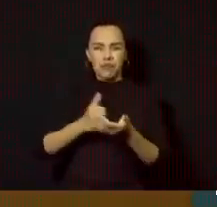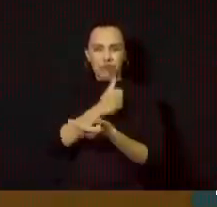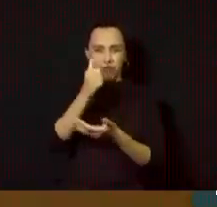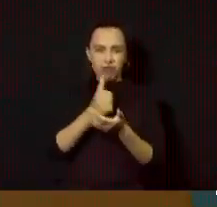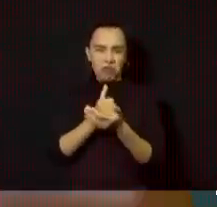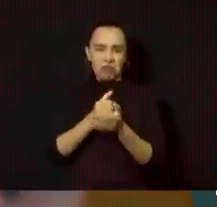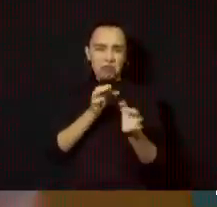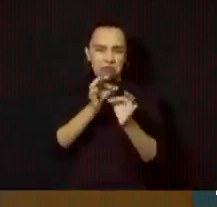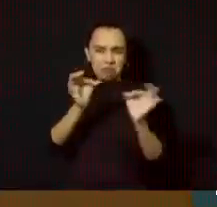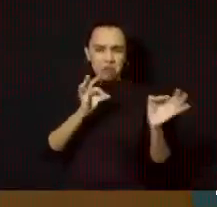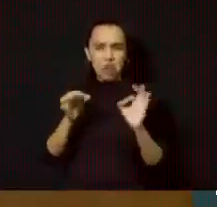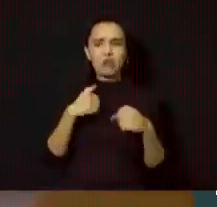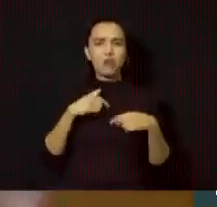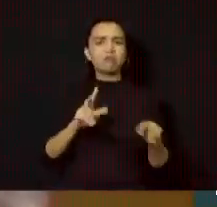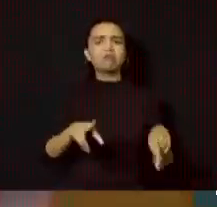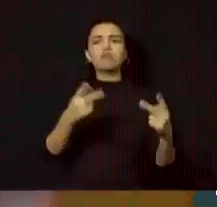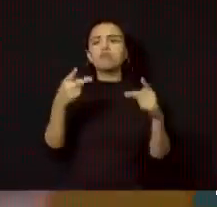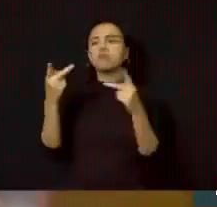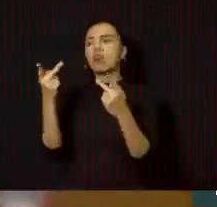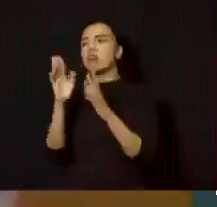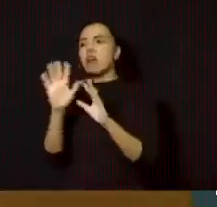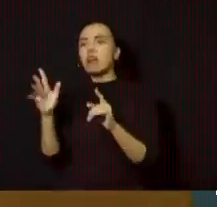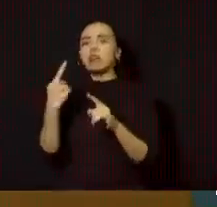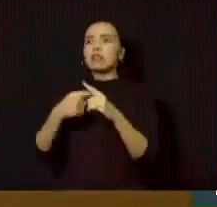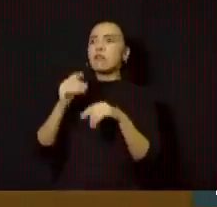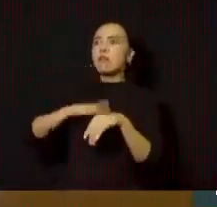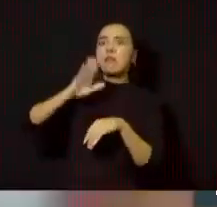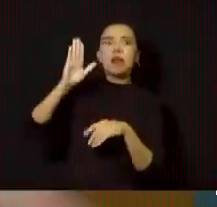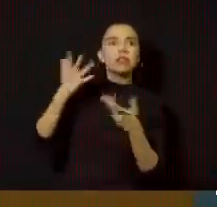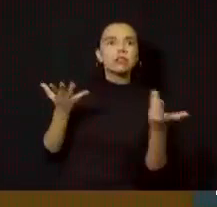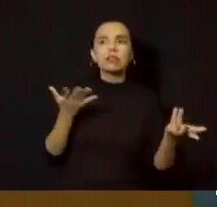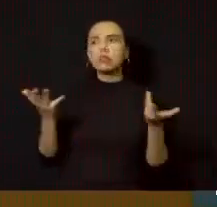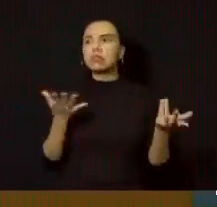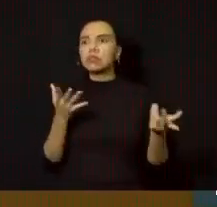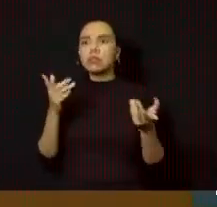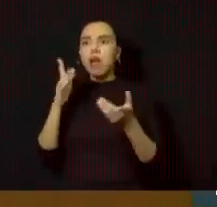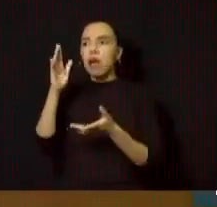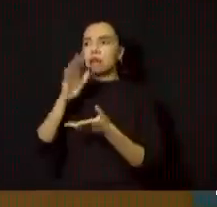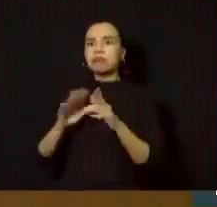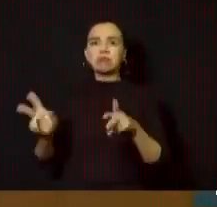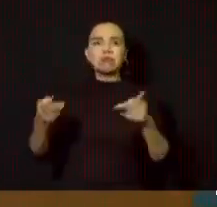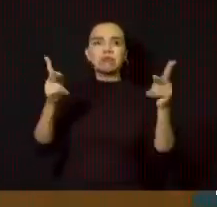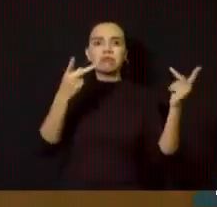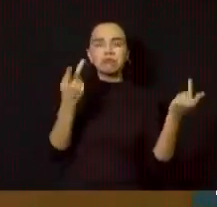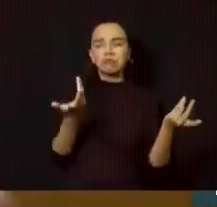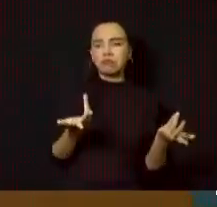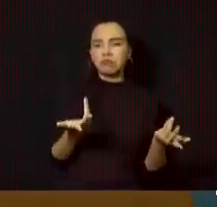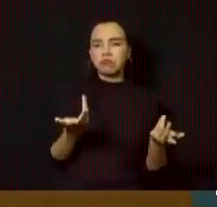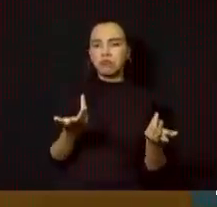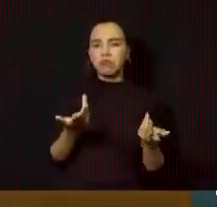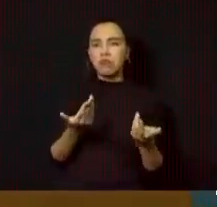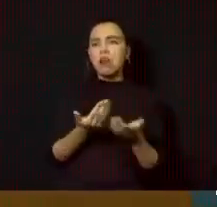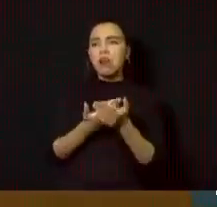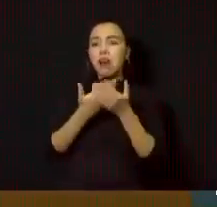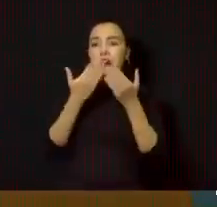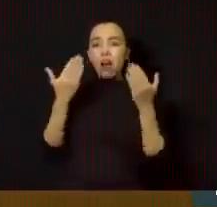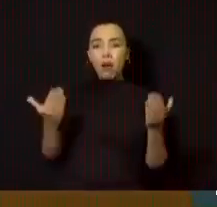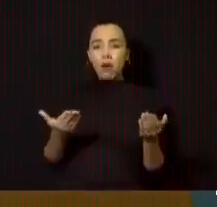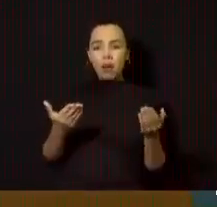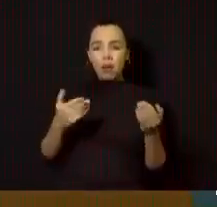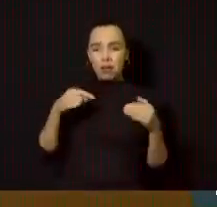Y bueno, le vendía a todos y ya no había quien venderle más, ¿no? Tendría que salir a otro lado, buscar otros mercados. Pero hoy de donde